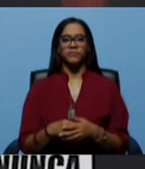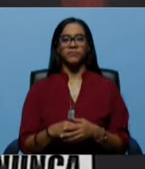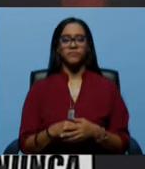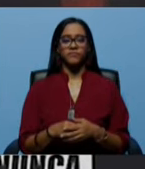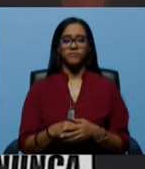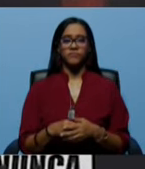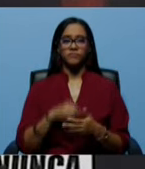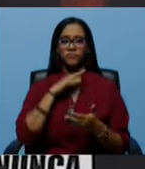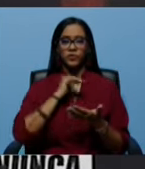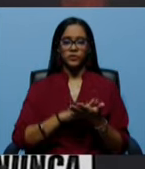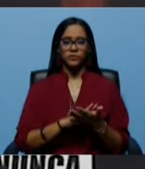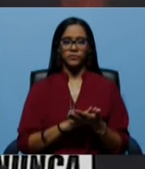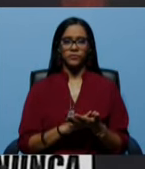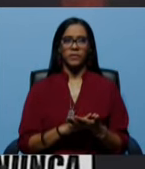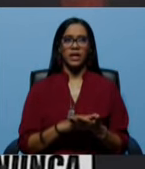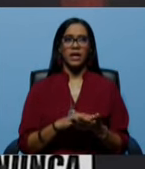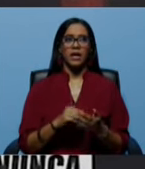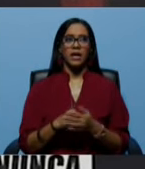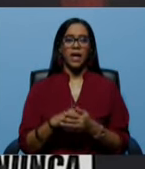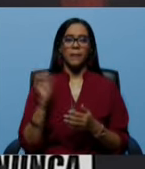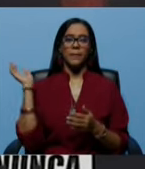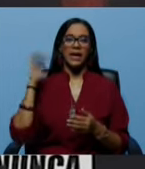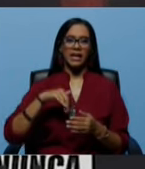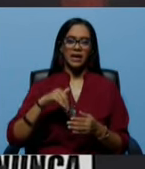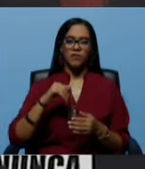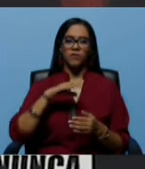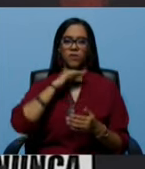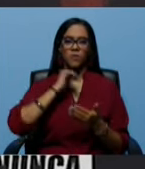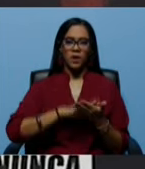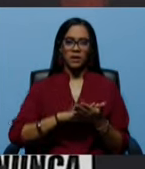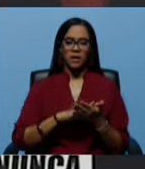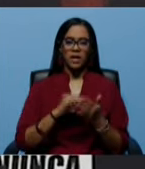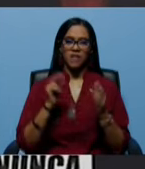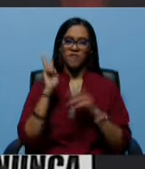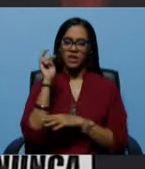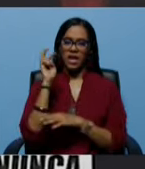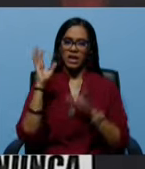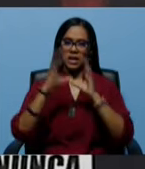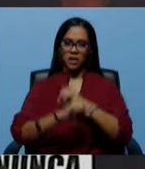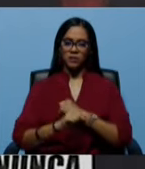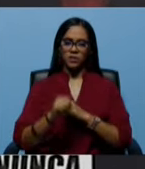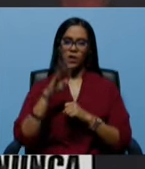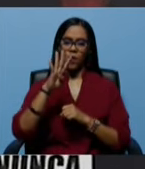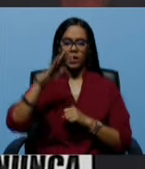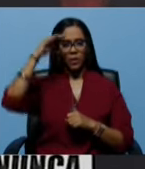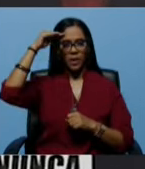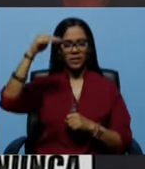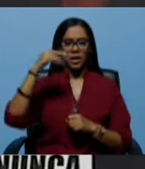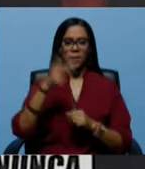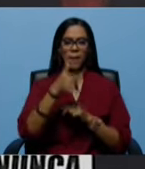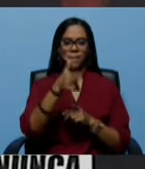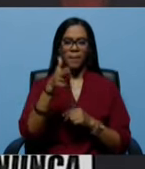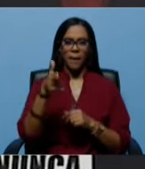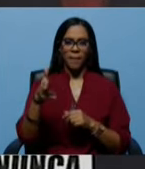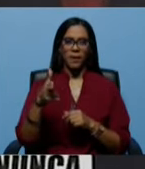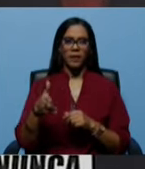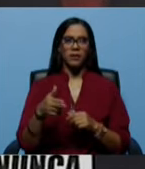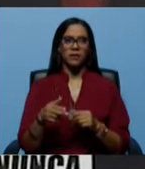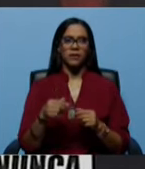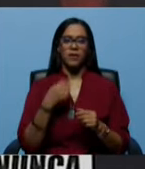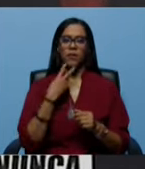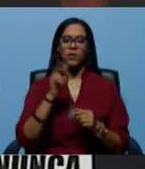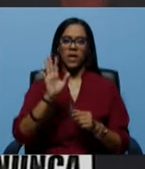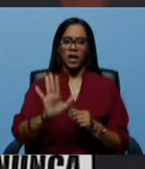de 19 años, fue asesinado la noche del viernes. 4 efectivos militares dispararon contra un vehículo que desobedeció la voz de